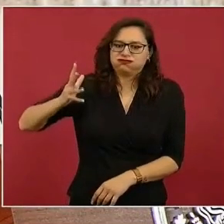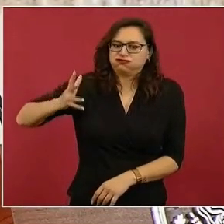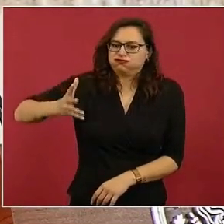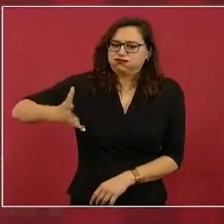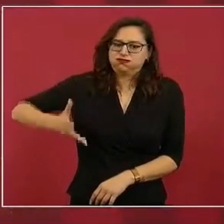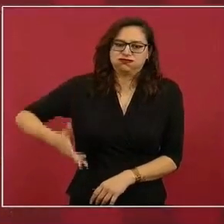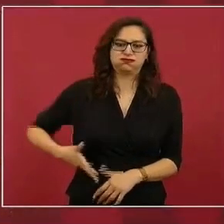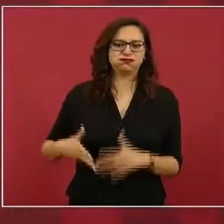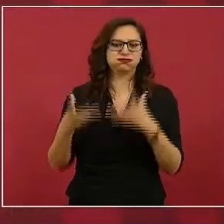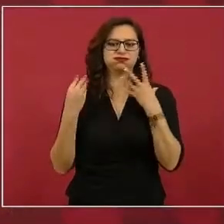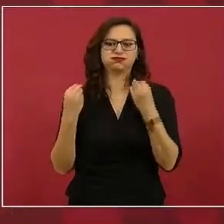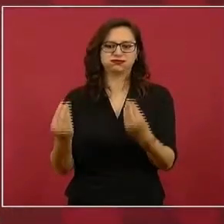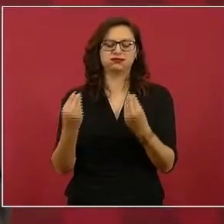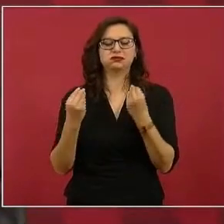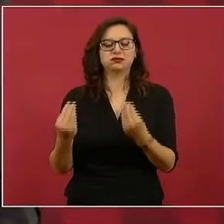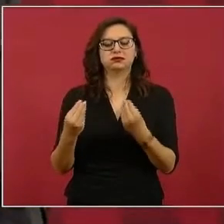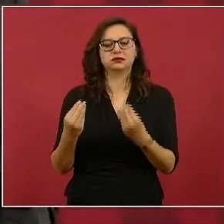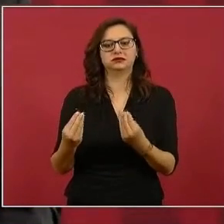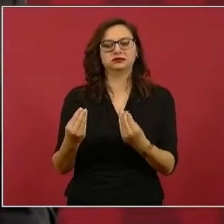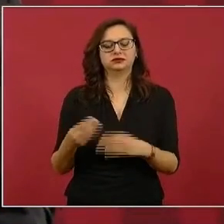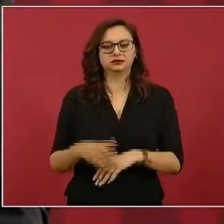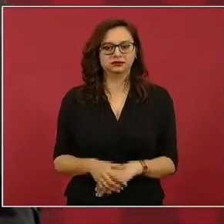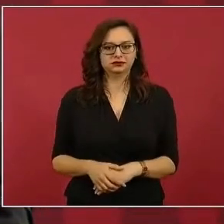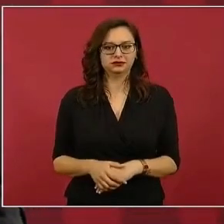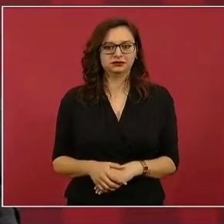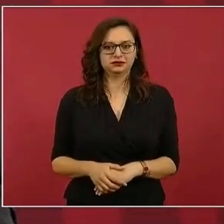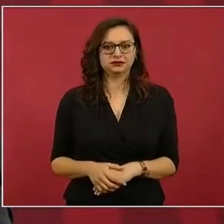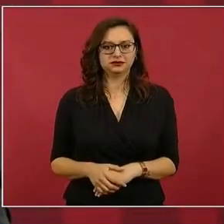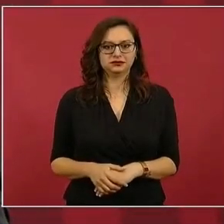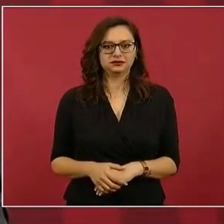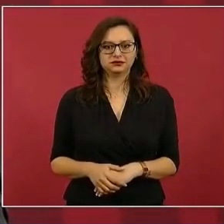florecieron en lo que es México.